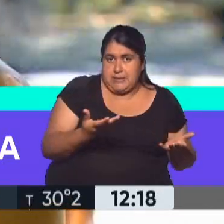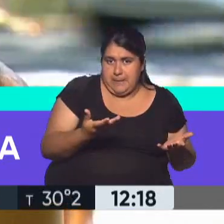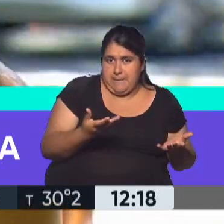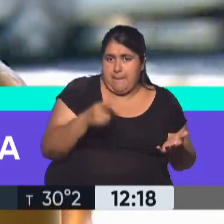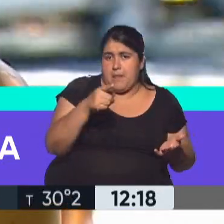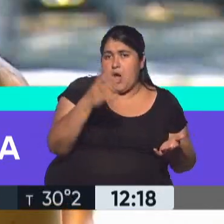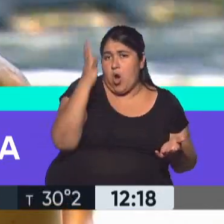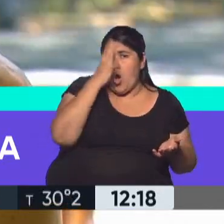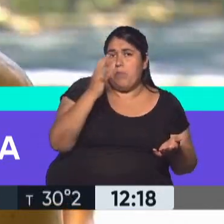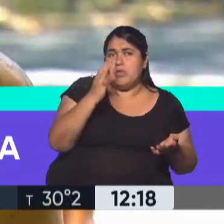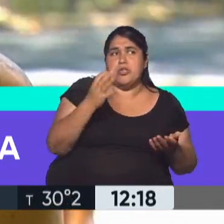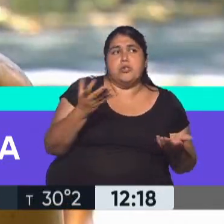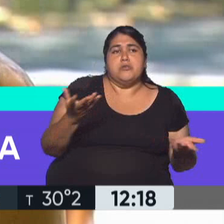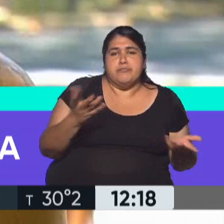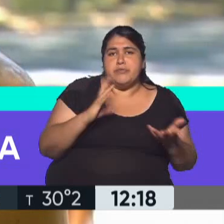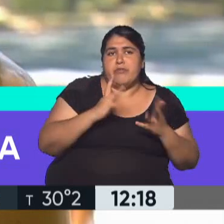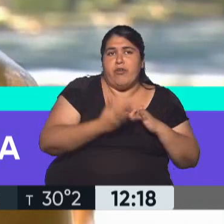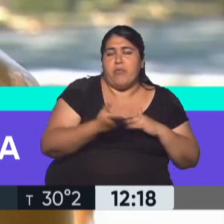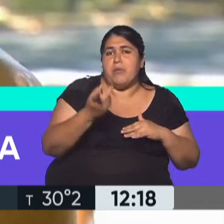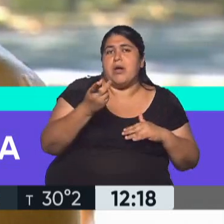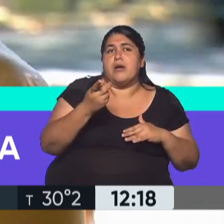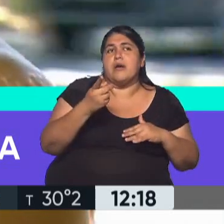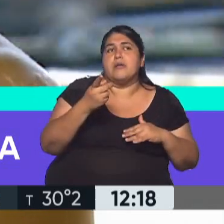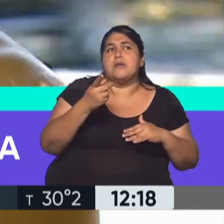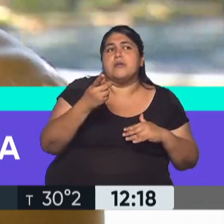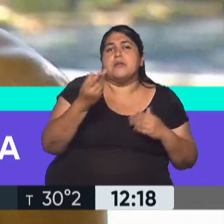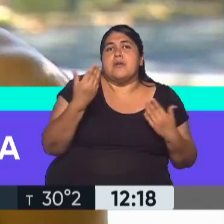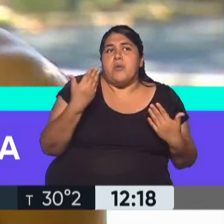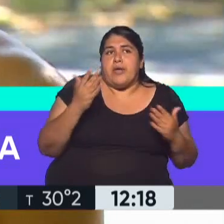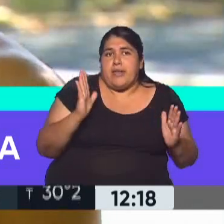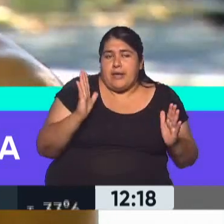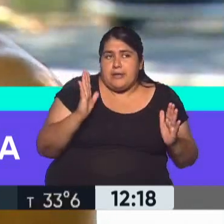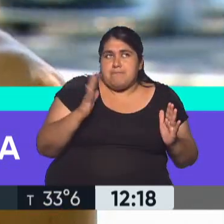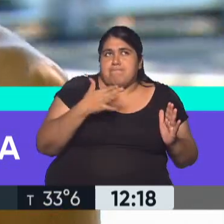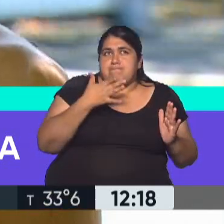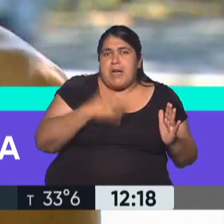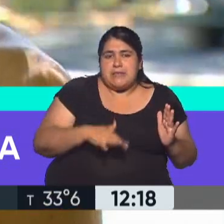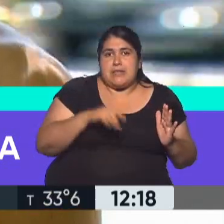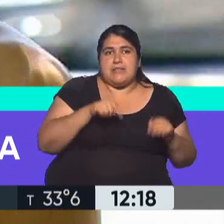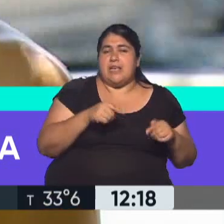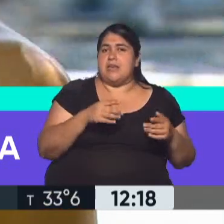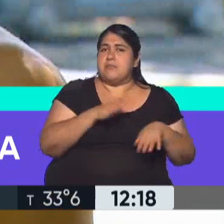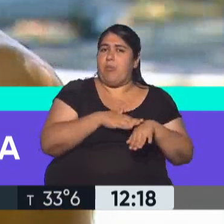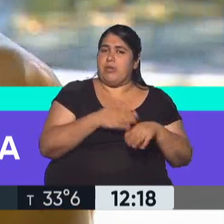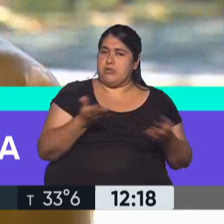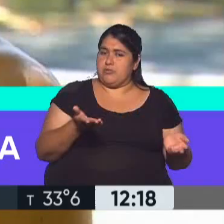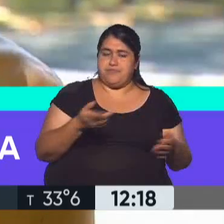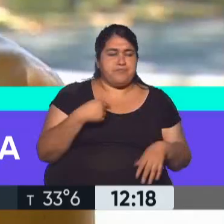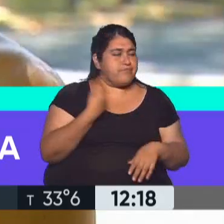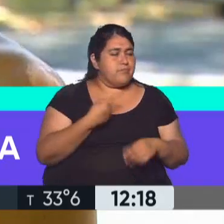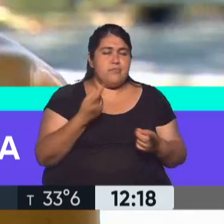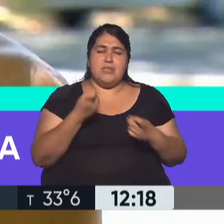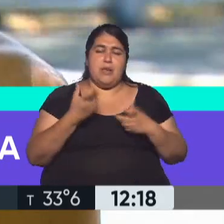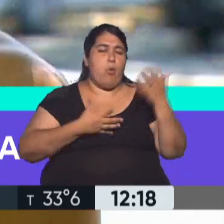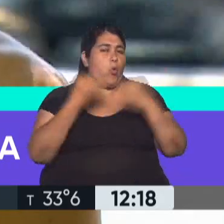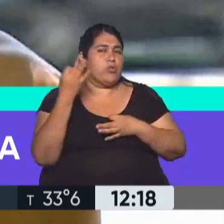¿qué opinan? ¿De qué manera pueden asumir, si es que se puede de alguna manera digerir esta realidad? Yo creo que se tiene que hacer justicia, eso no